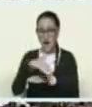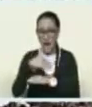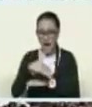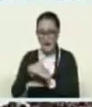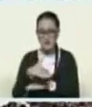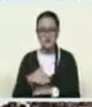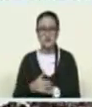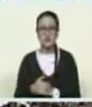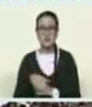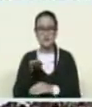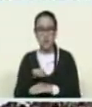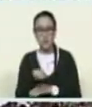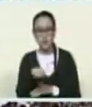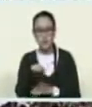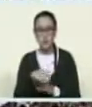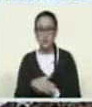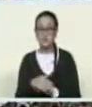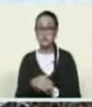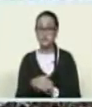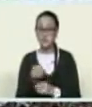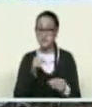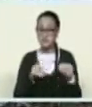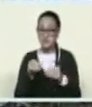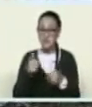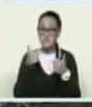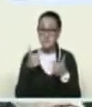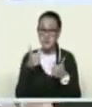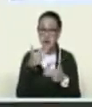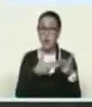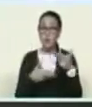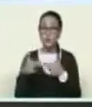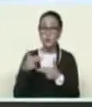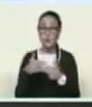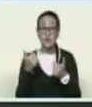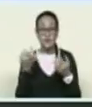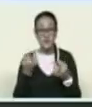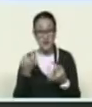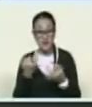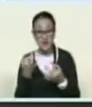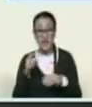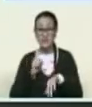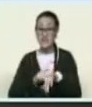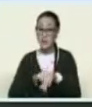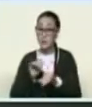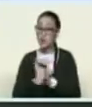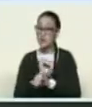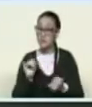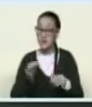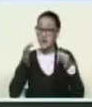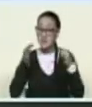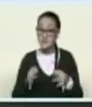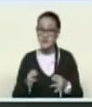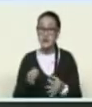supervisando que se esté construyendo que sea verdad que se termine a tiempo